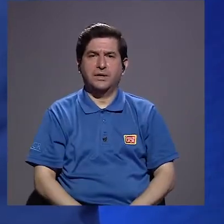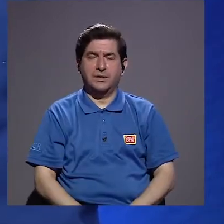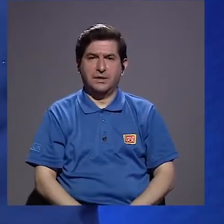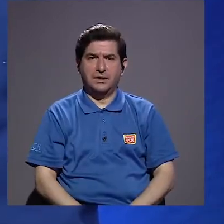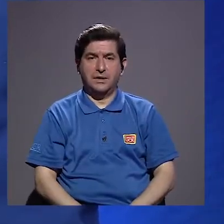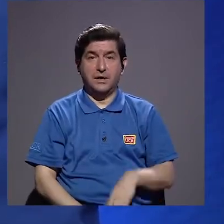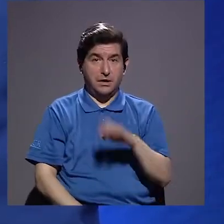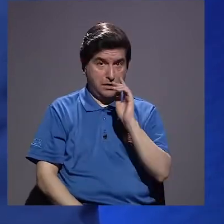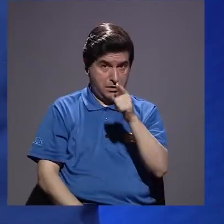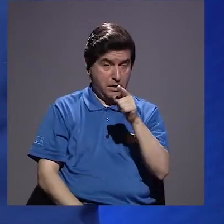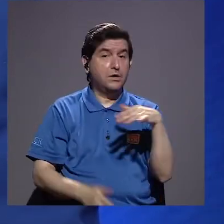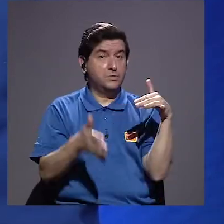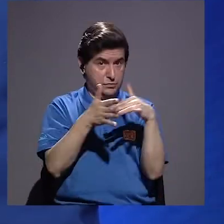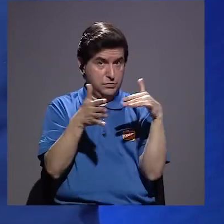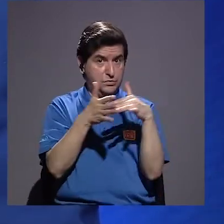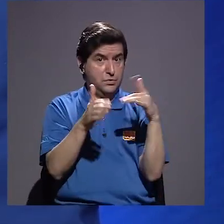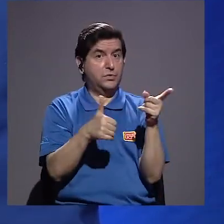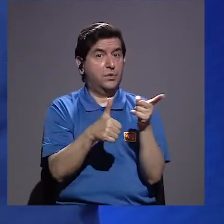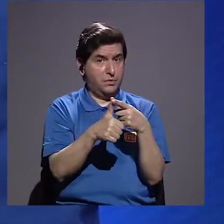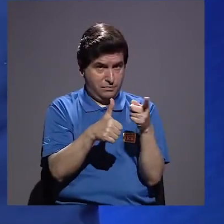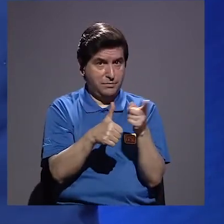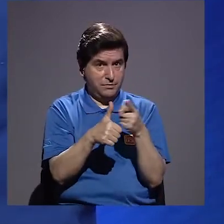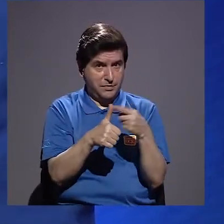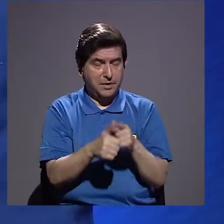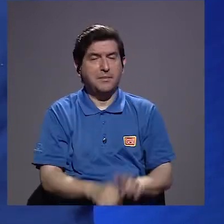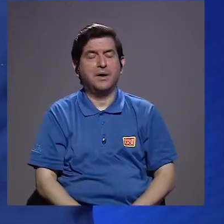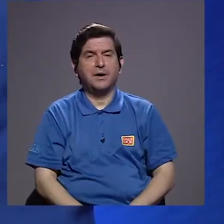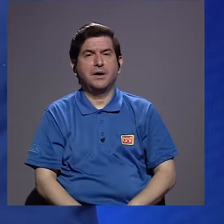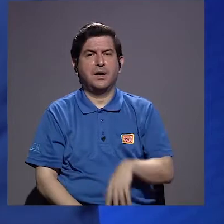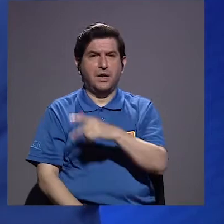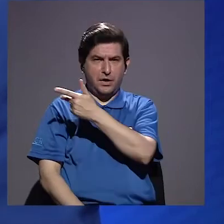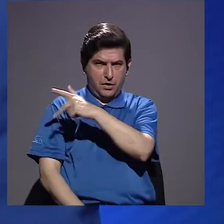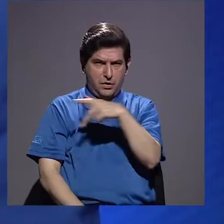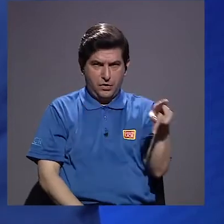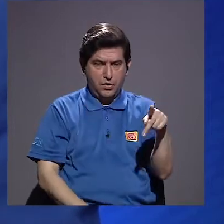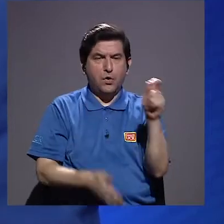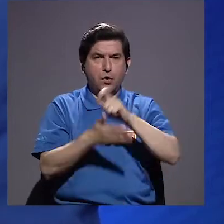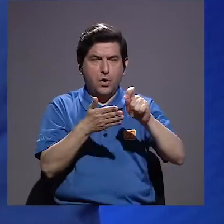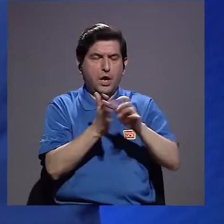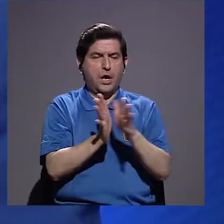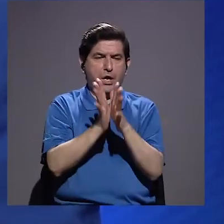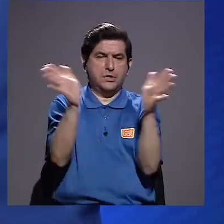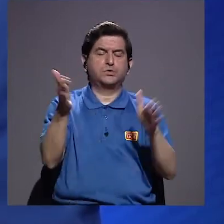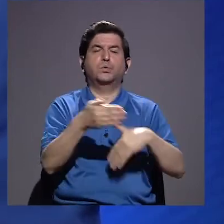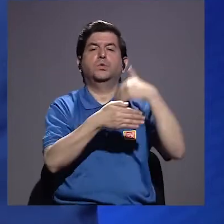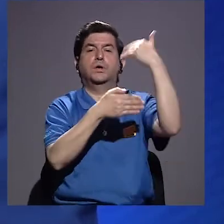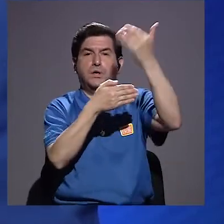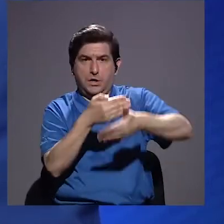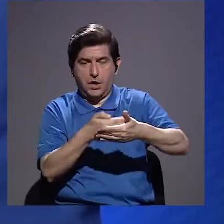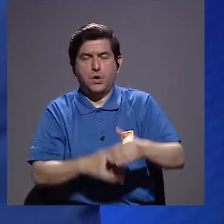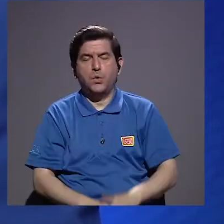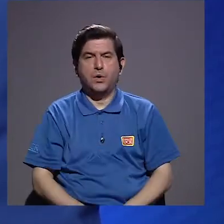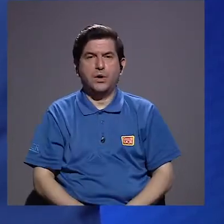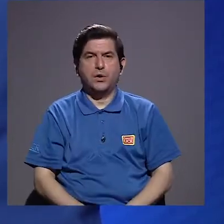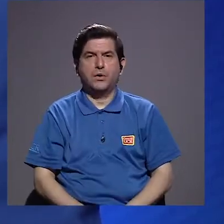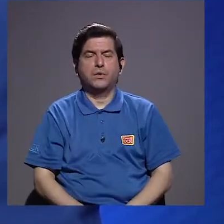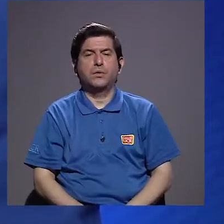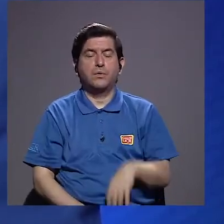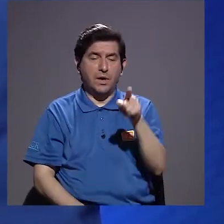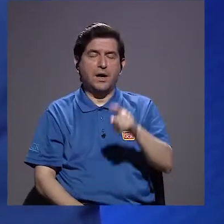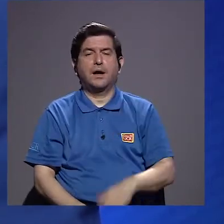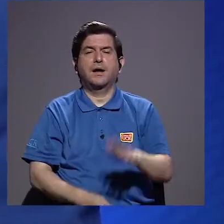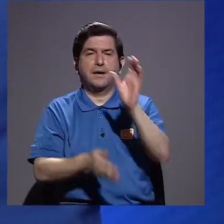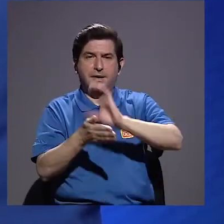la que se ha formado doña Elizabeth Odio, primero en Punta Arenas, en la escuela pública, posteriormente en el Liceo